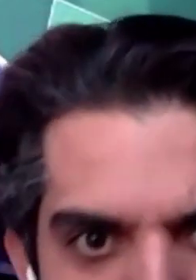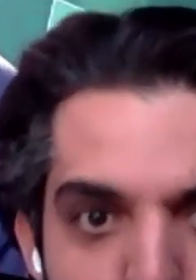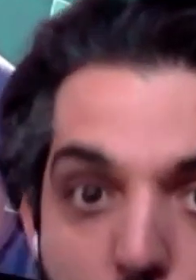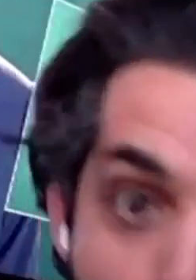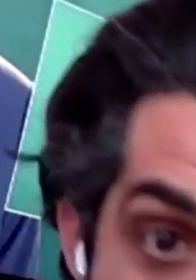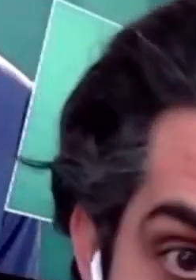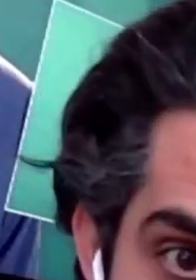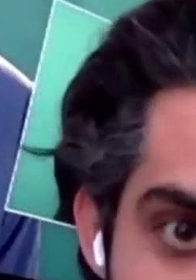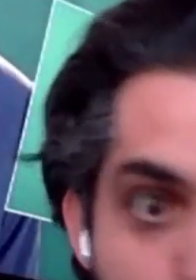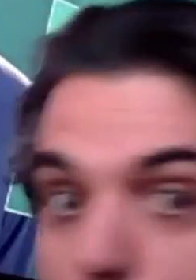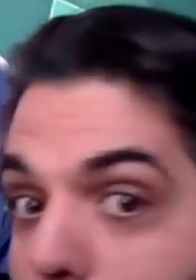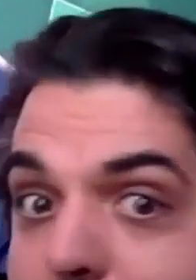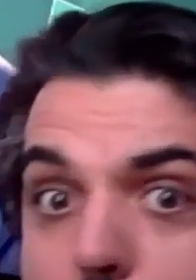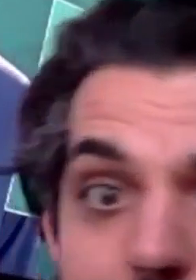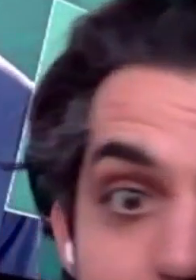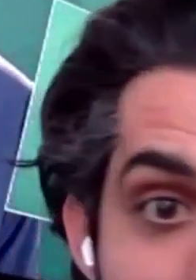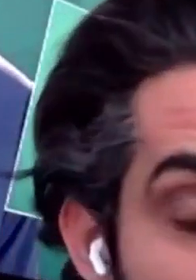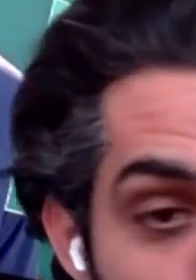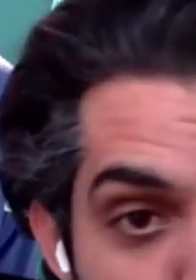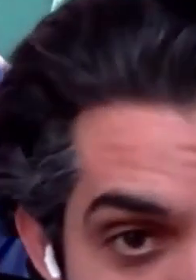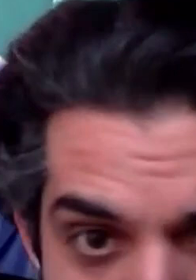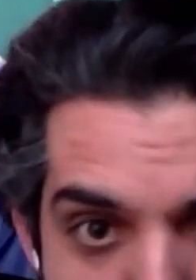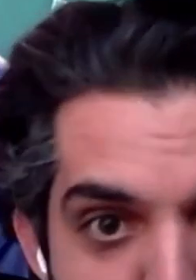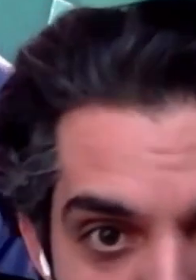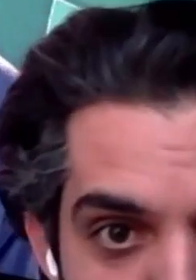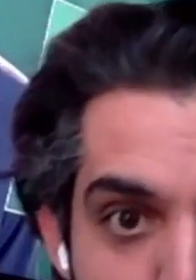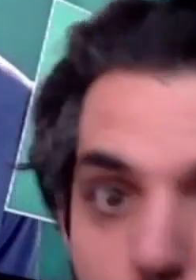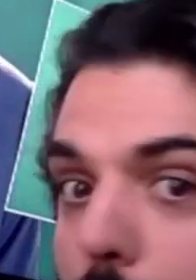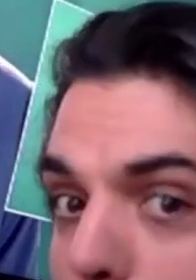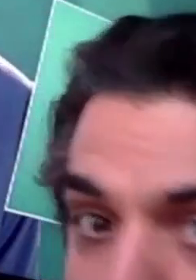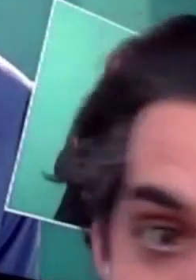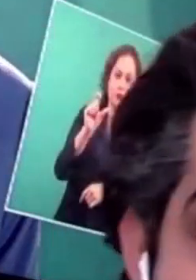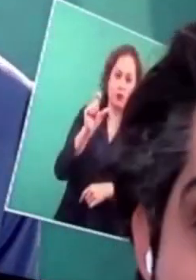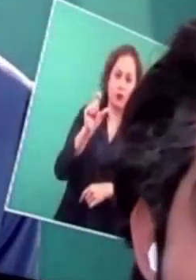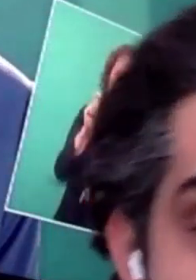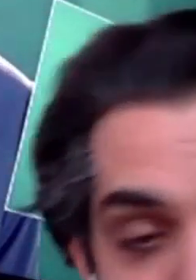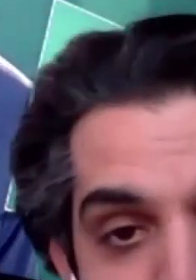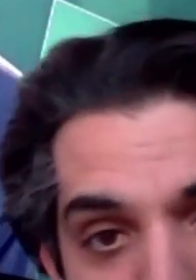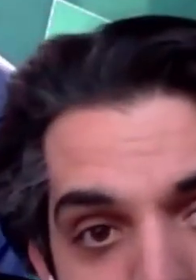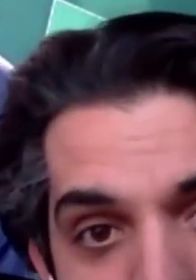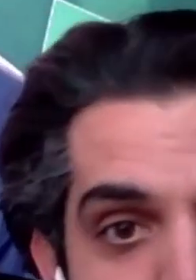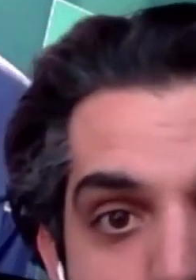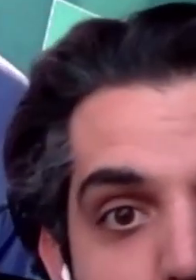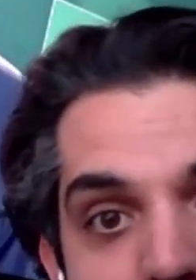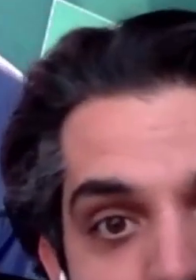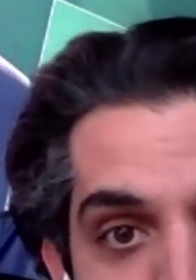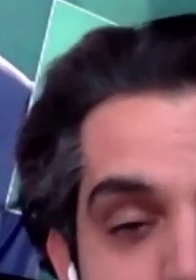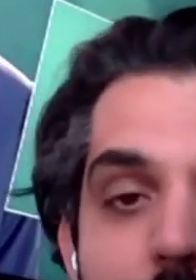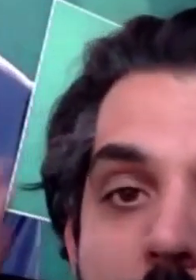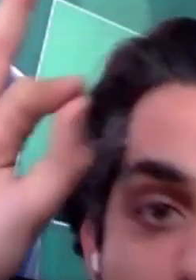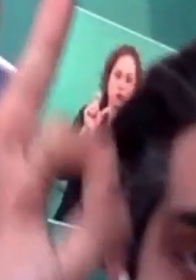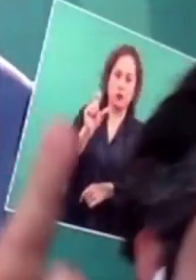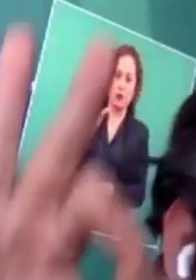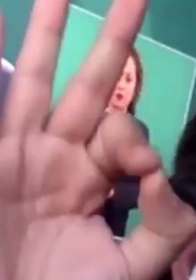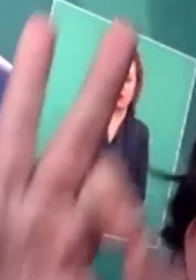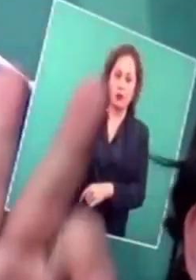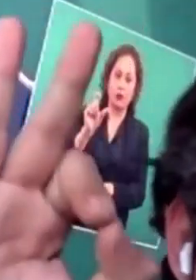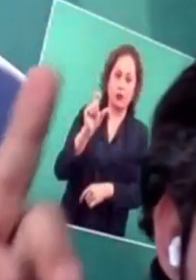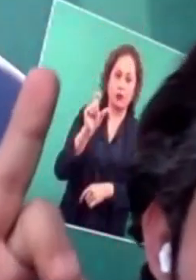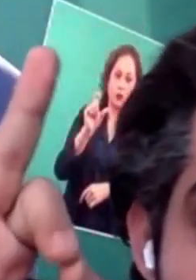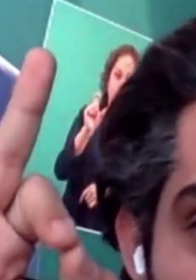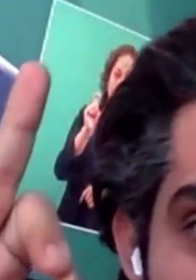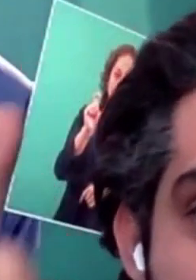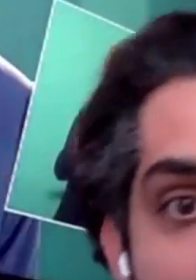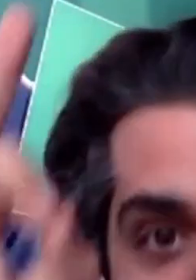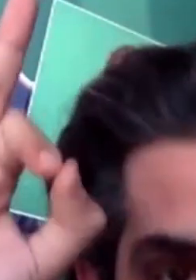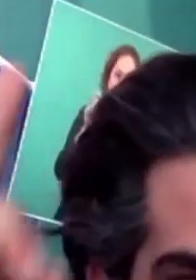intereses privados. Hoy, como ya no hay ese contubernio mafioso, como ya no hay esa red de complicidades, el titular del